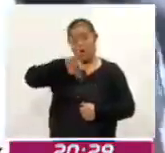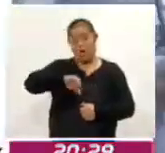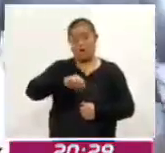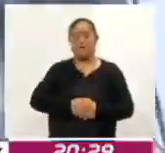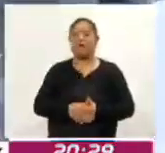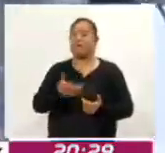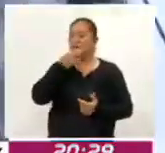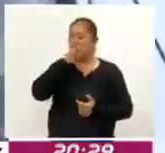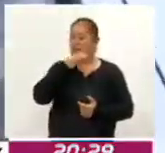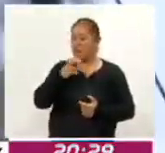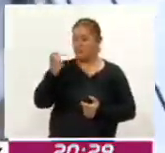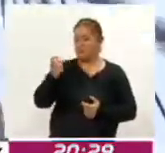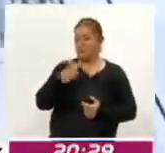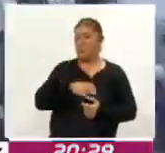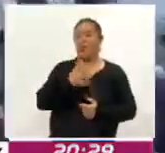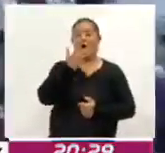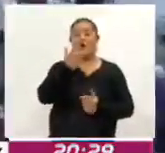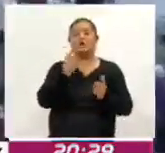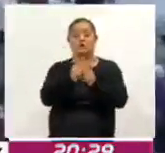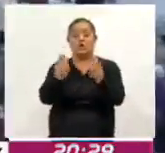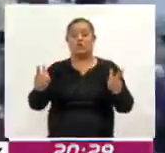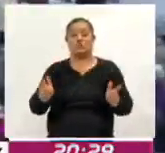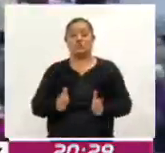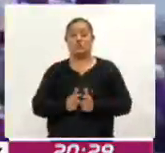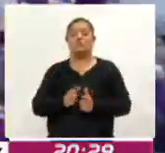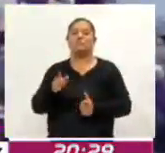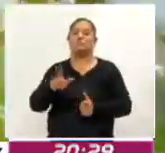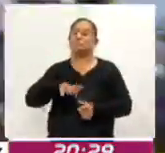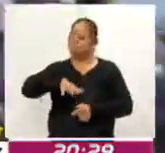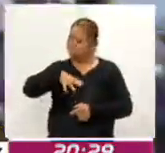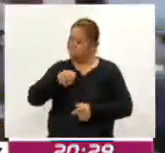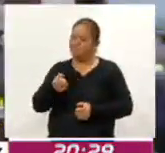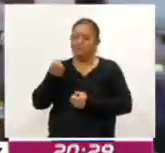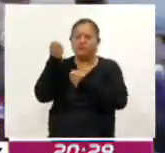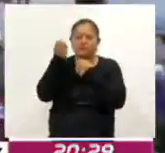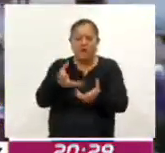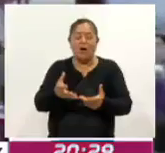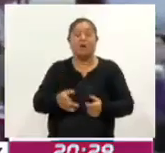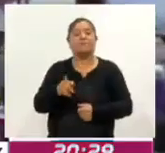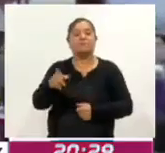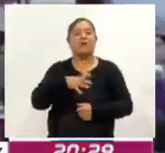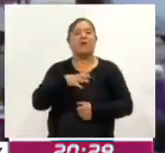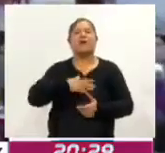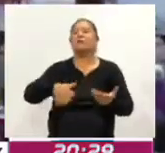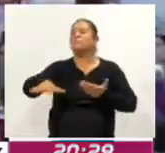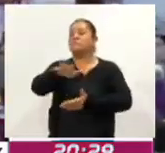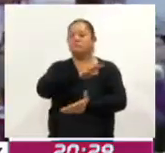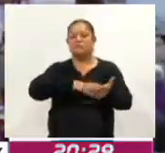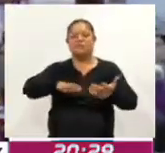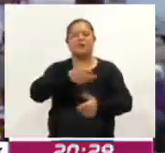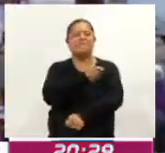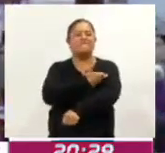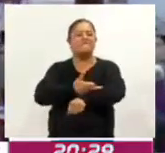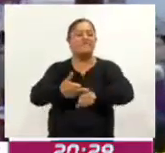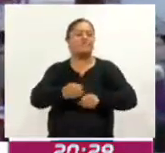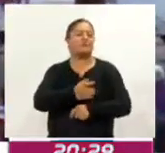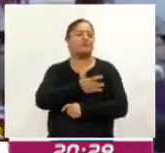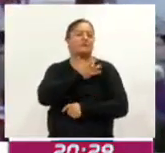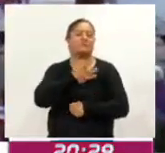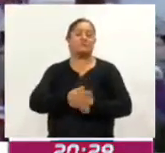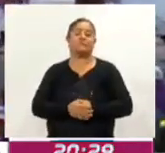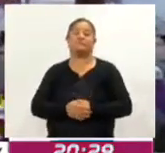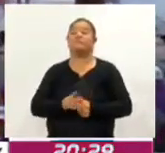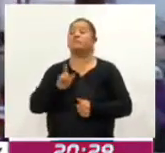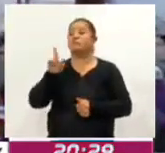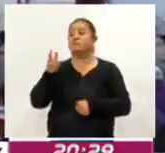gran aniversario, donde 8 grupos musicales están dando lo mejor por Calpulalpan, pero sobre todo un ambiente muy familiar. Y bien, también viene